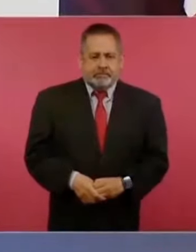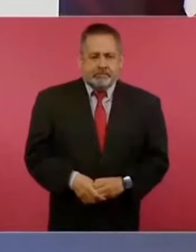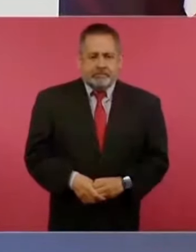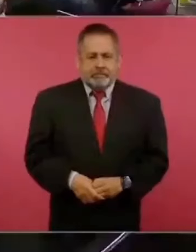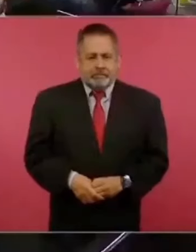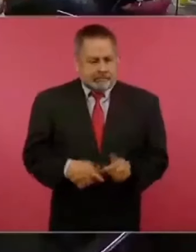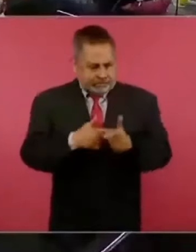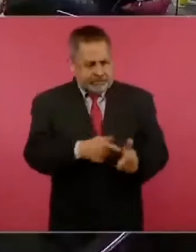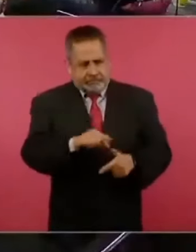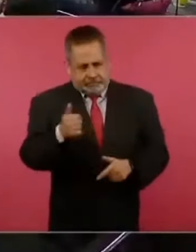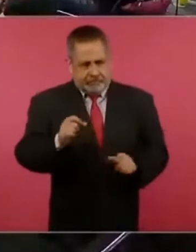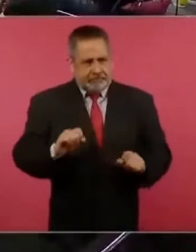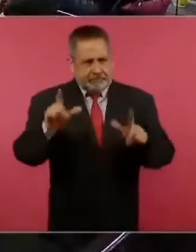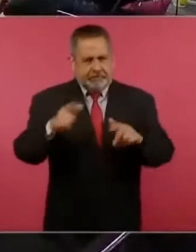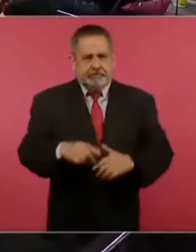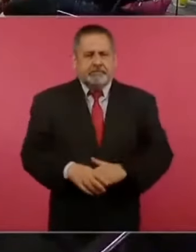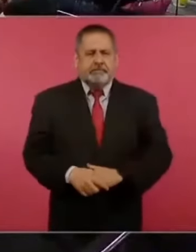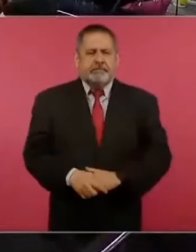Síguele.